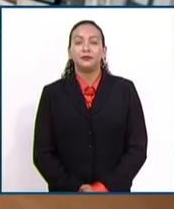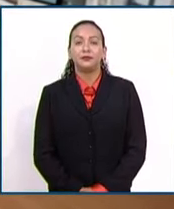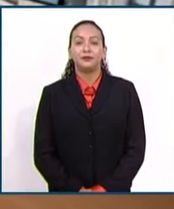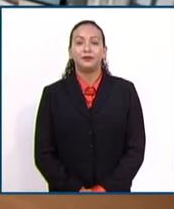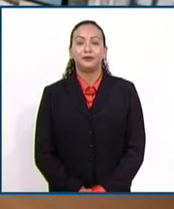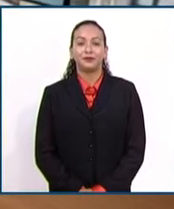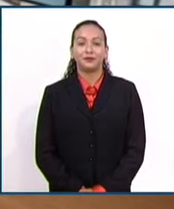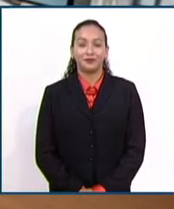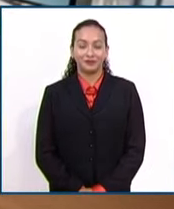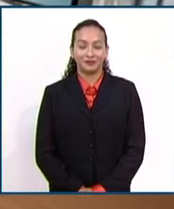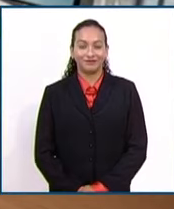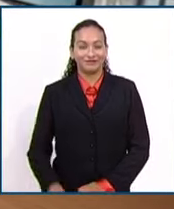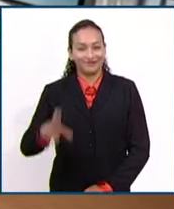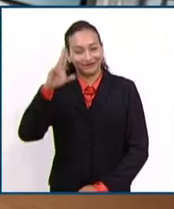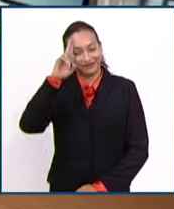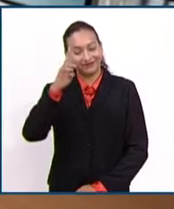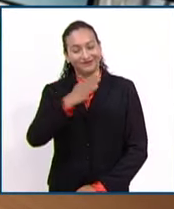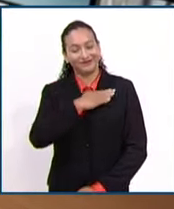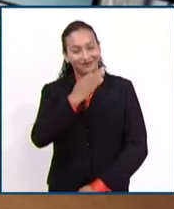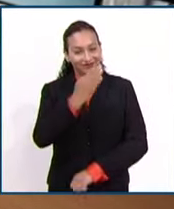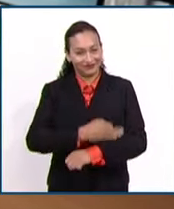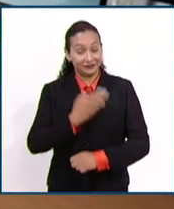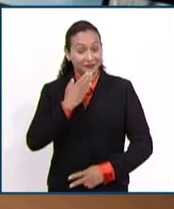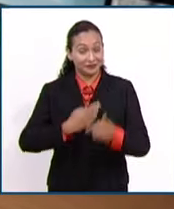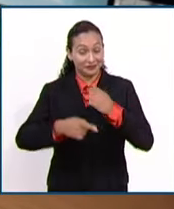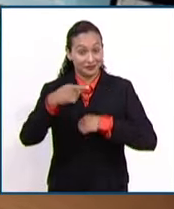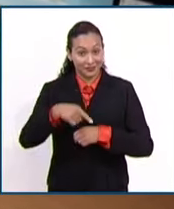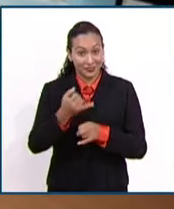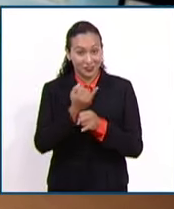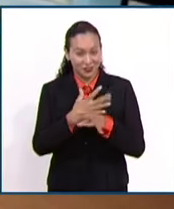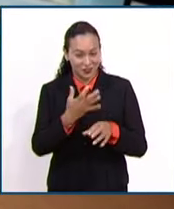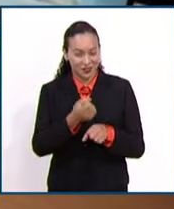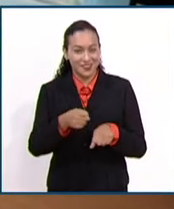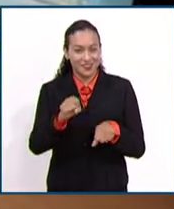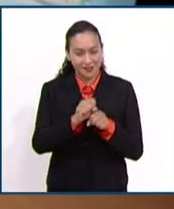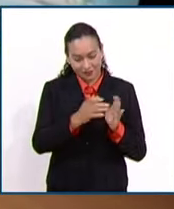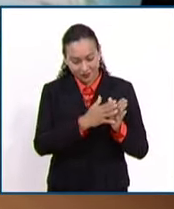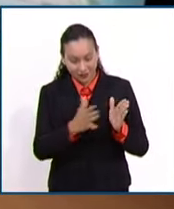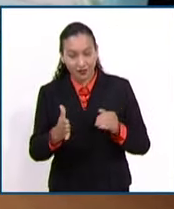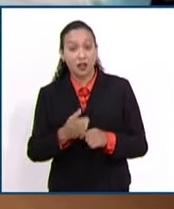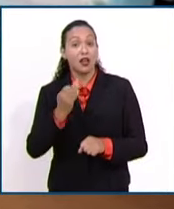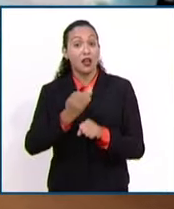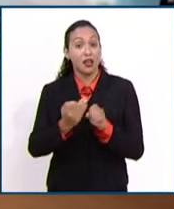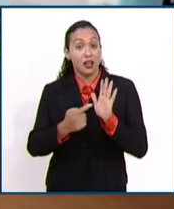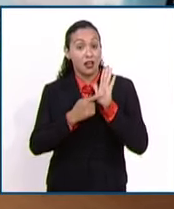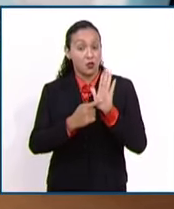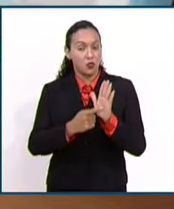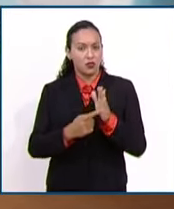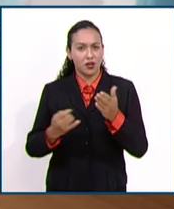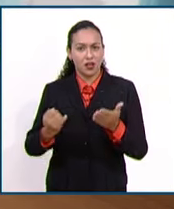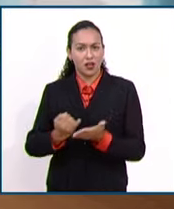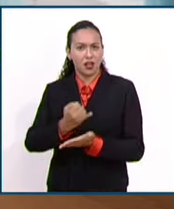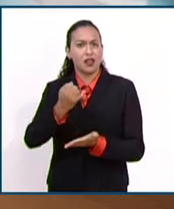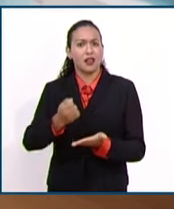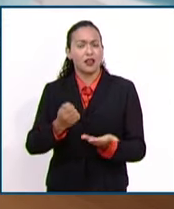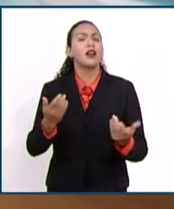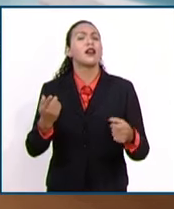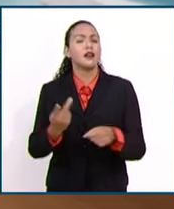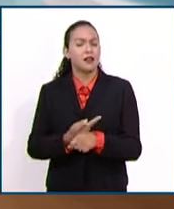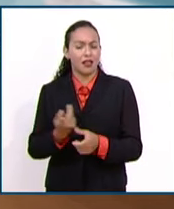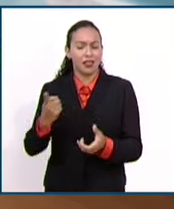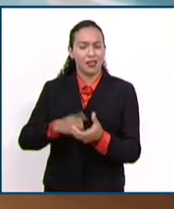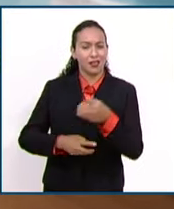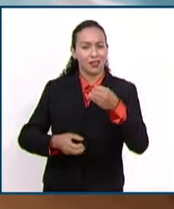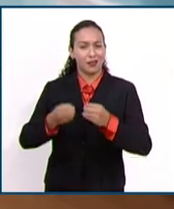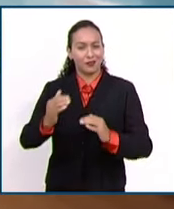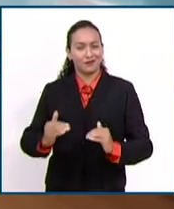¿Qué tal? Bienvenidos a Semanario Judicial. Soy Laura Murillo y en los próximos minutos le daremos cuenta de las sentencias más relevantes de la Suprema Corte